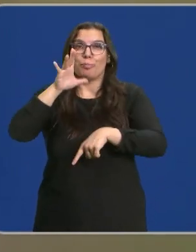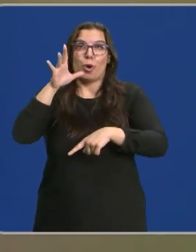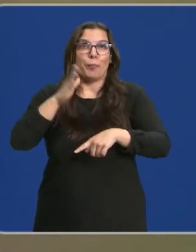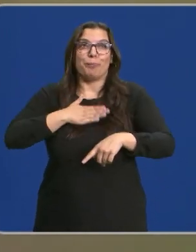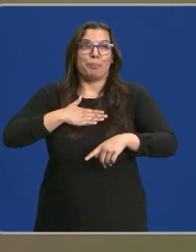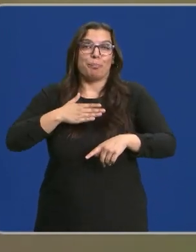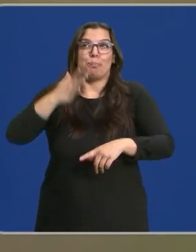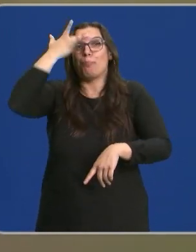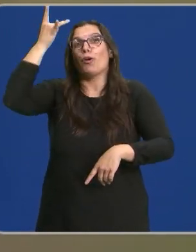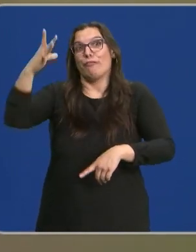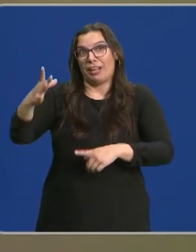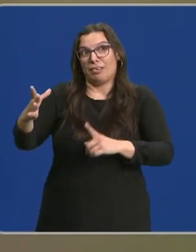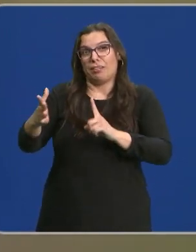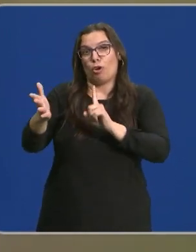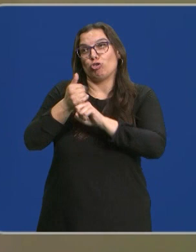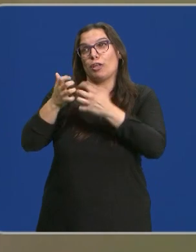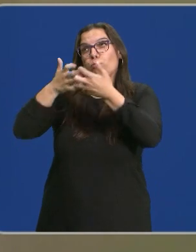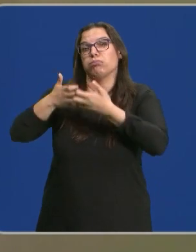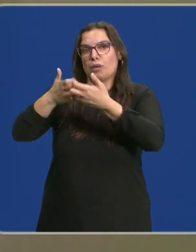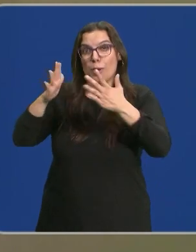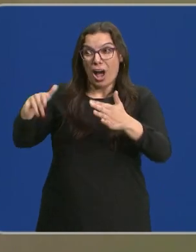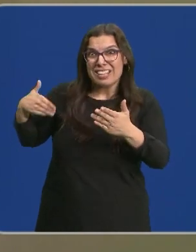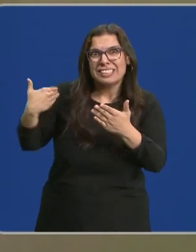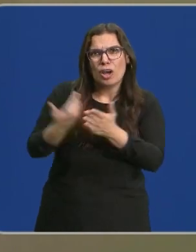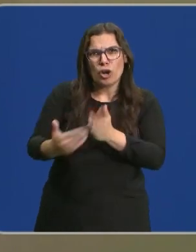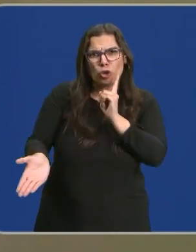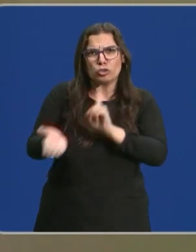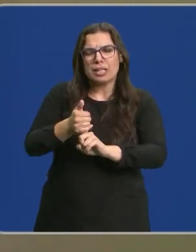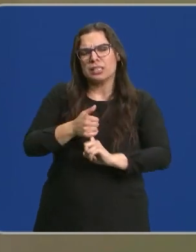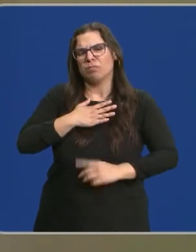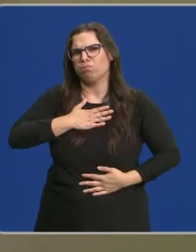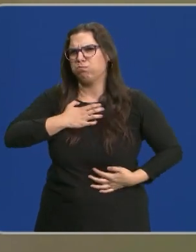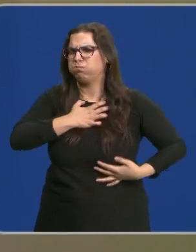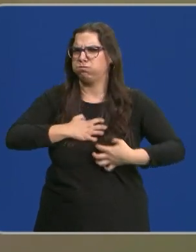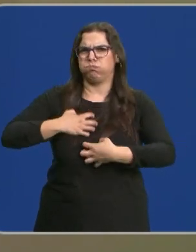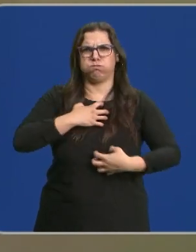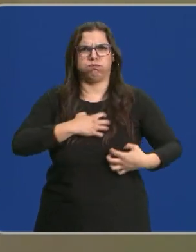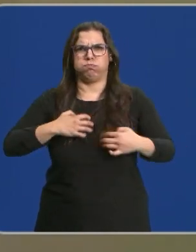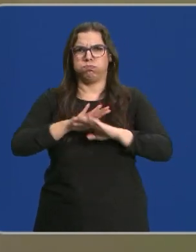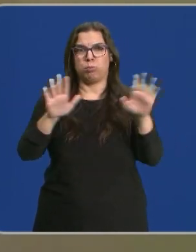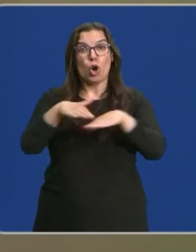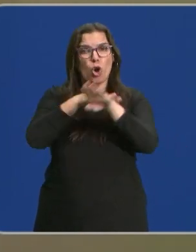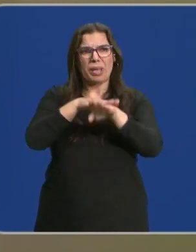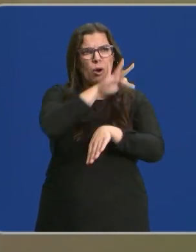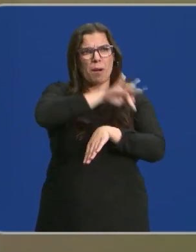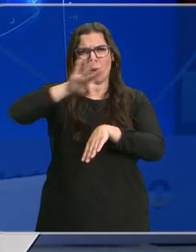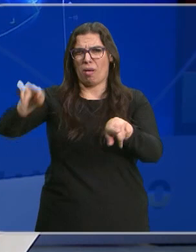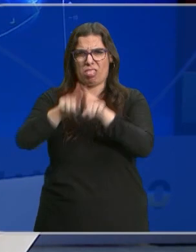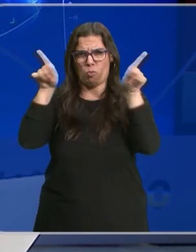algo que por fin nos ha costado mucho pelearlo pero el camino ha sido absolutamente desagradable con cualquier gobierno.